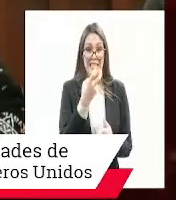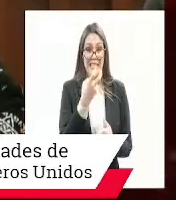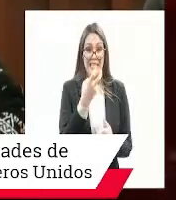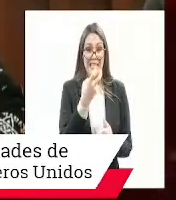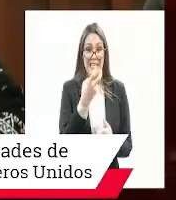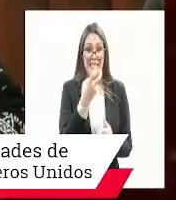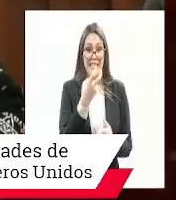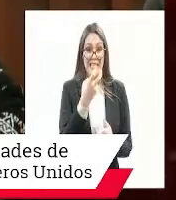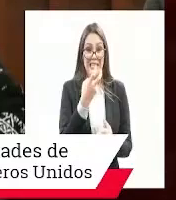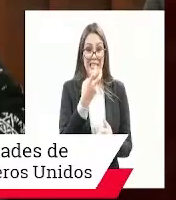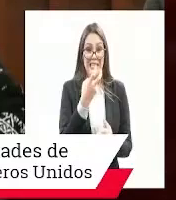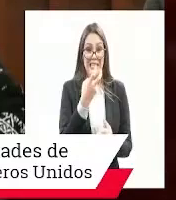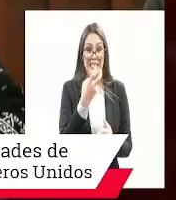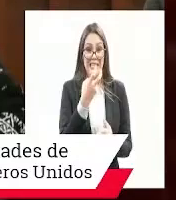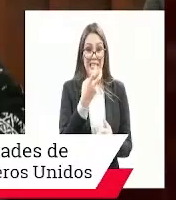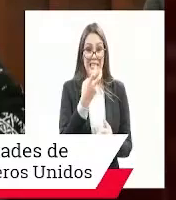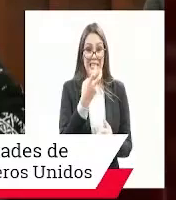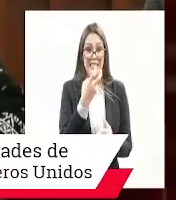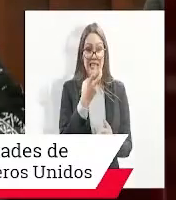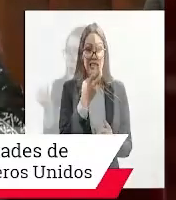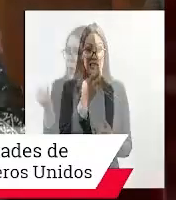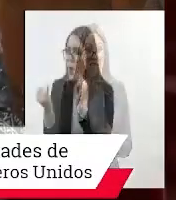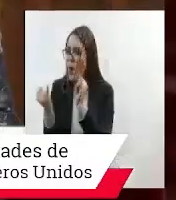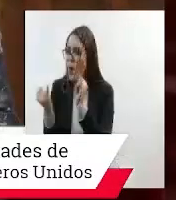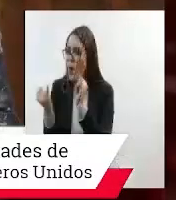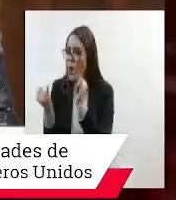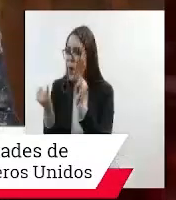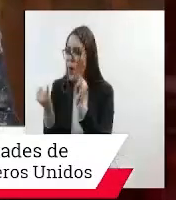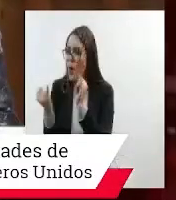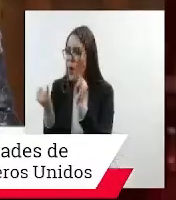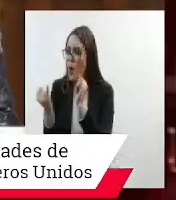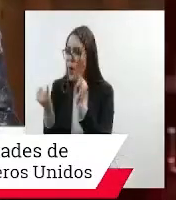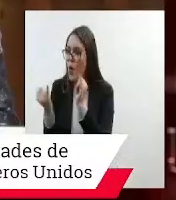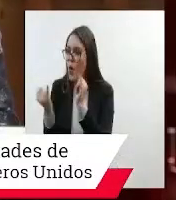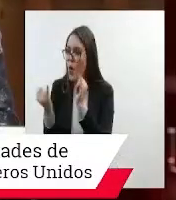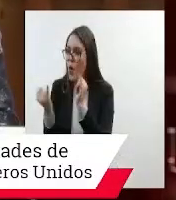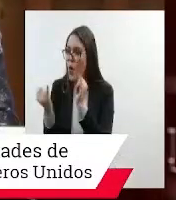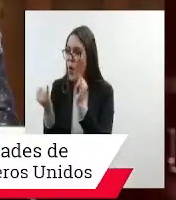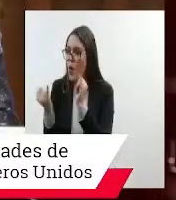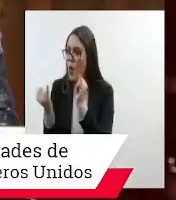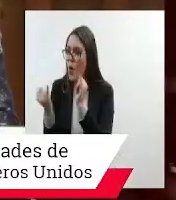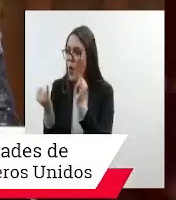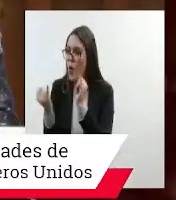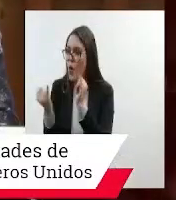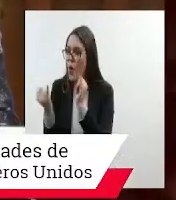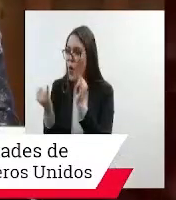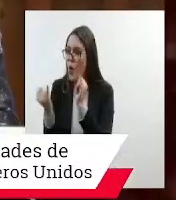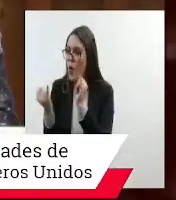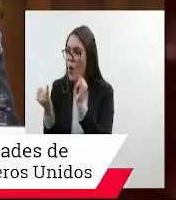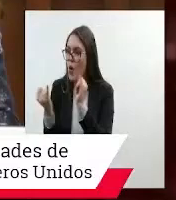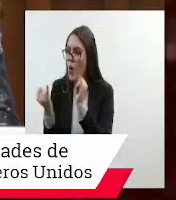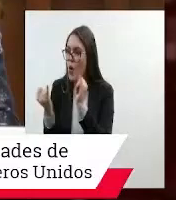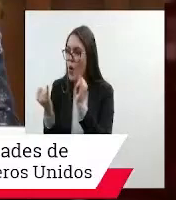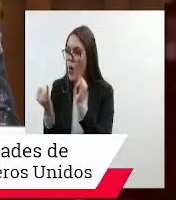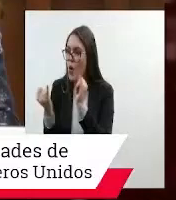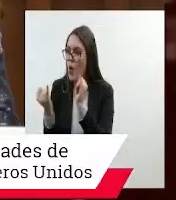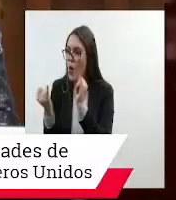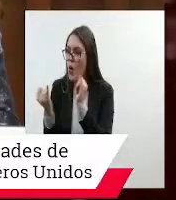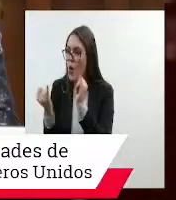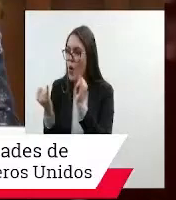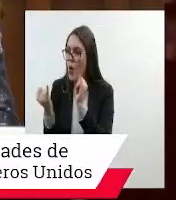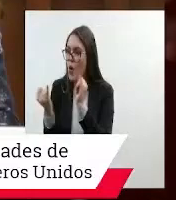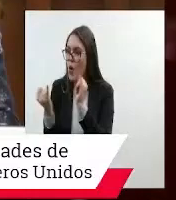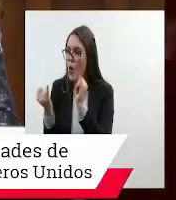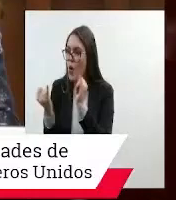también participaban en comidas, es decir, pues convivían. ¿Cuál frontera entre el crimen organizado y los encargados